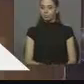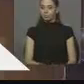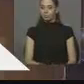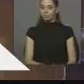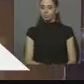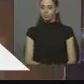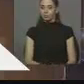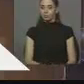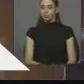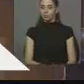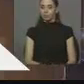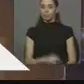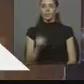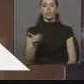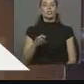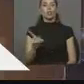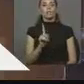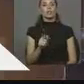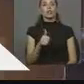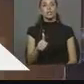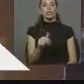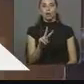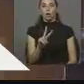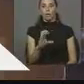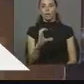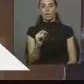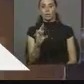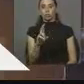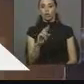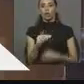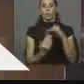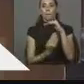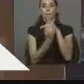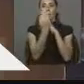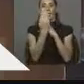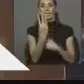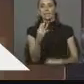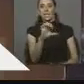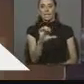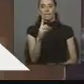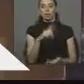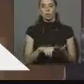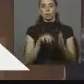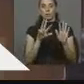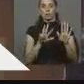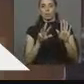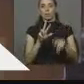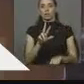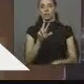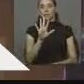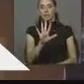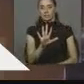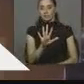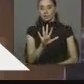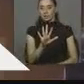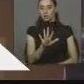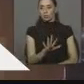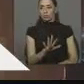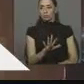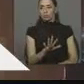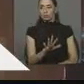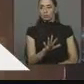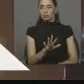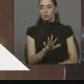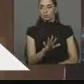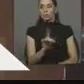No era todavía el director de Vector, pero una mañana, el 3 de enero de 1985, con no